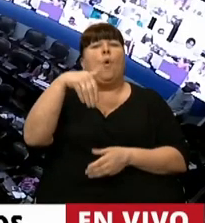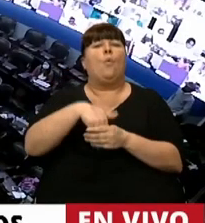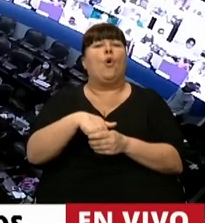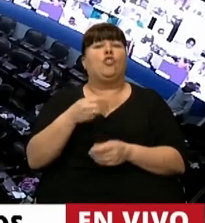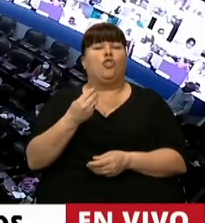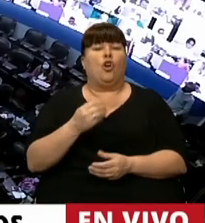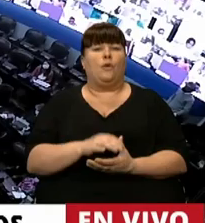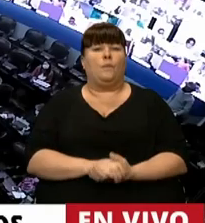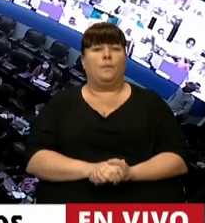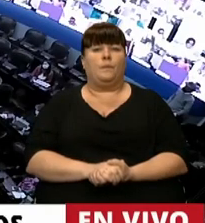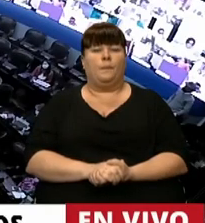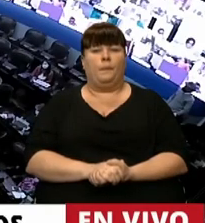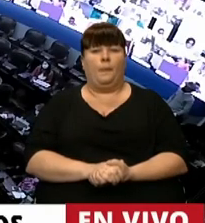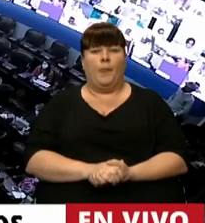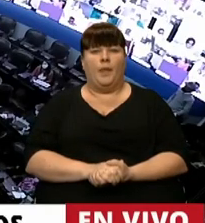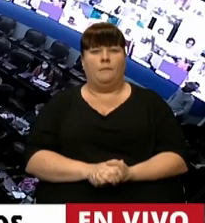de su voto